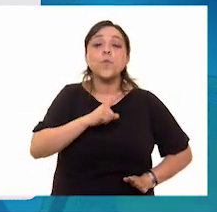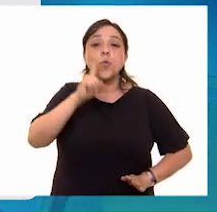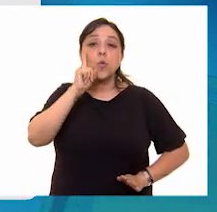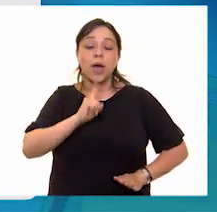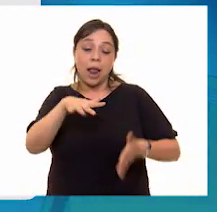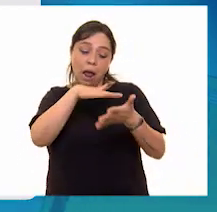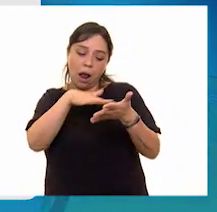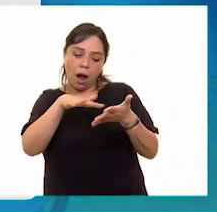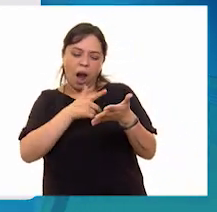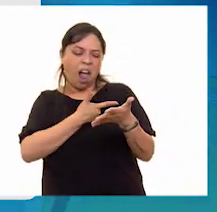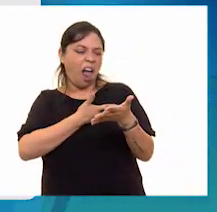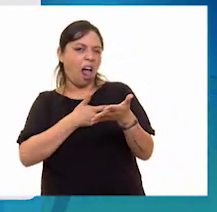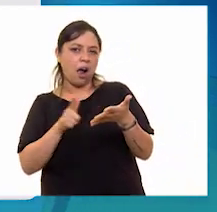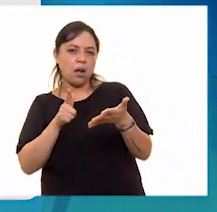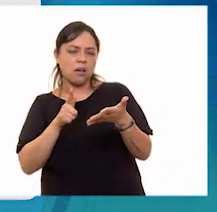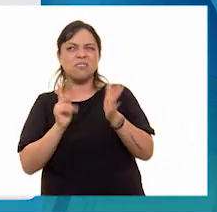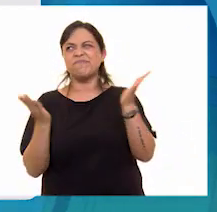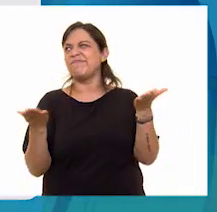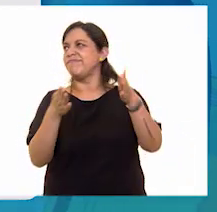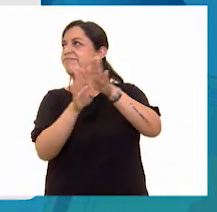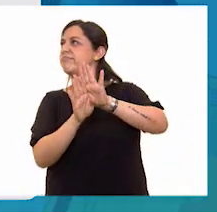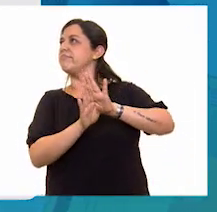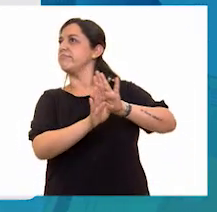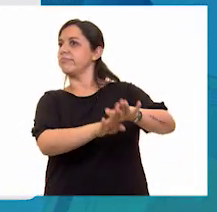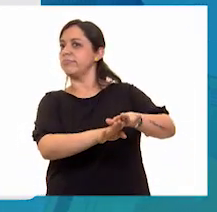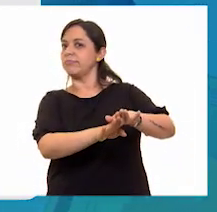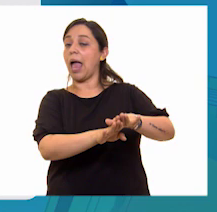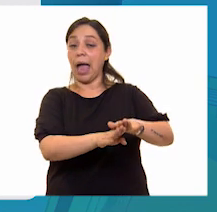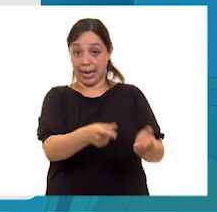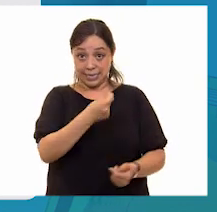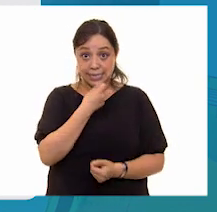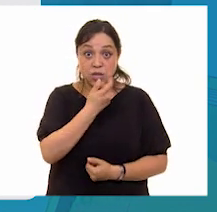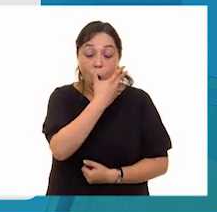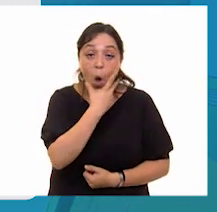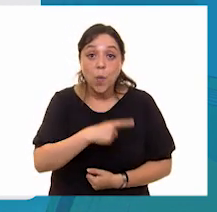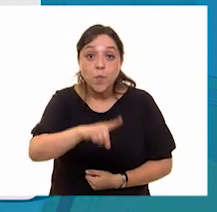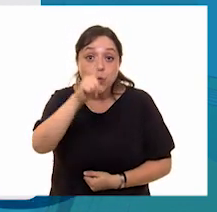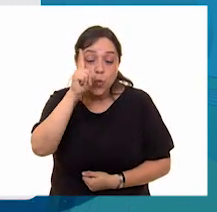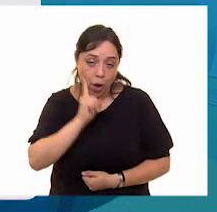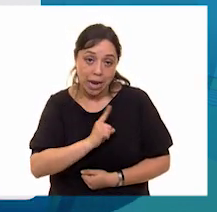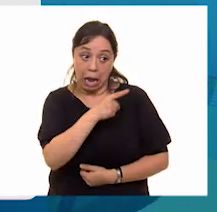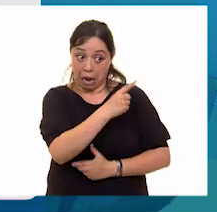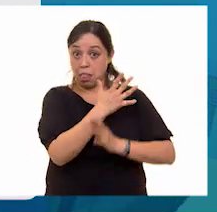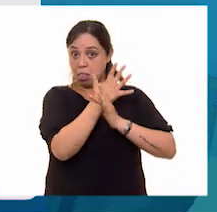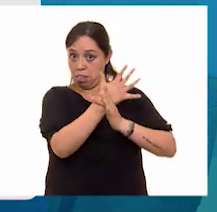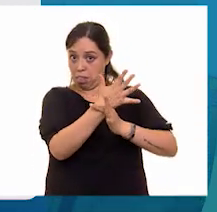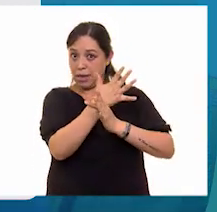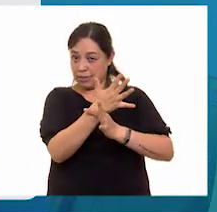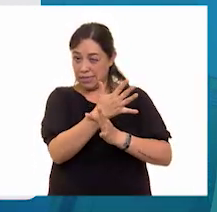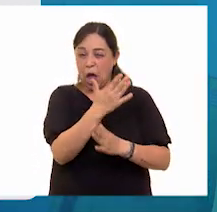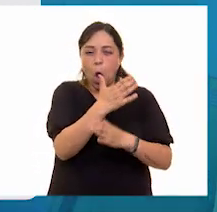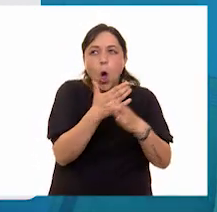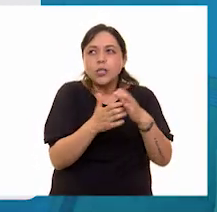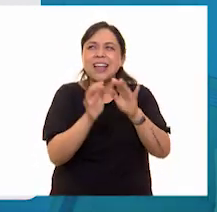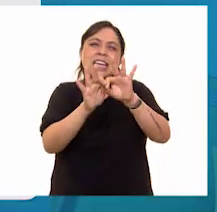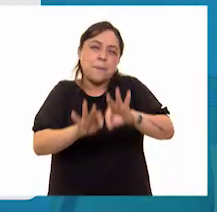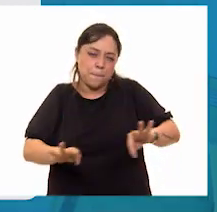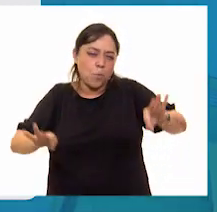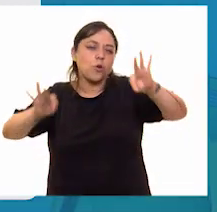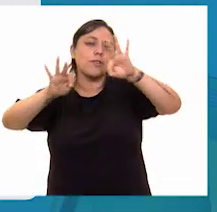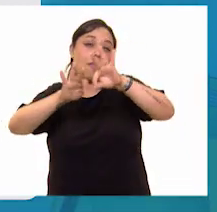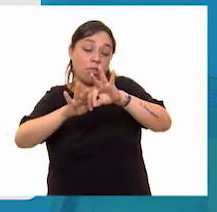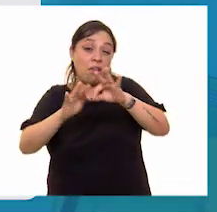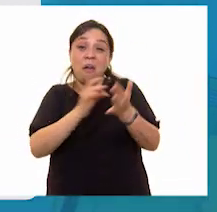gusta una lectura, simplemente la abandonan. Para las niñas y los niños, dice el escritor, hay cosas más importantes en la vida